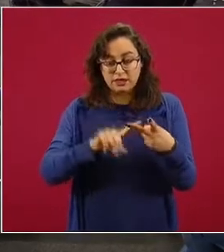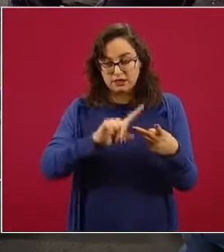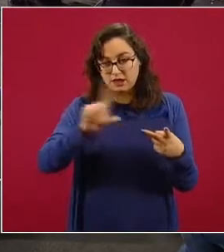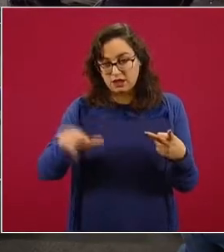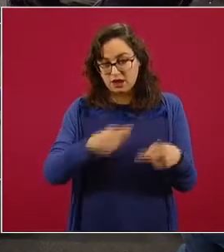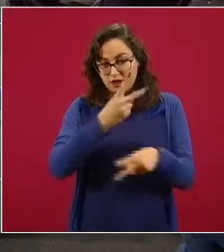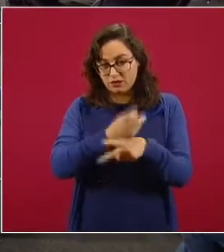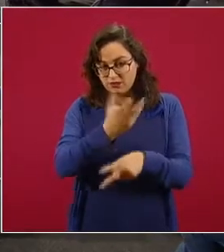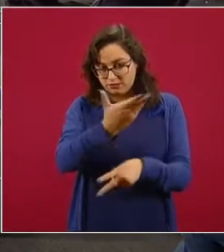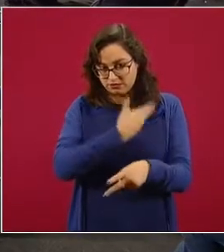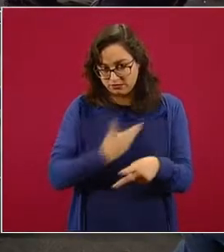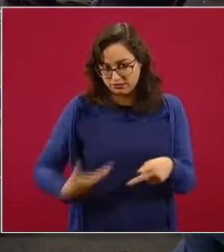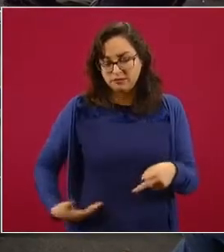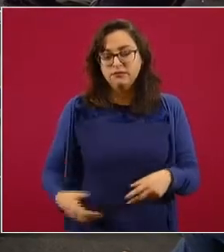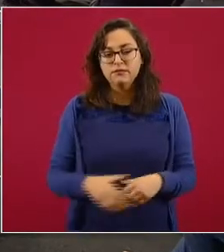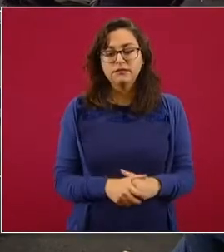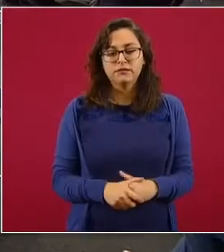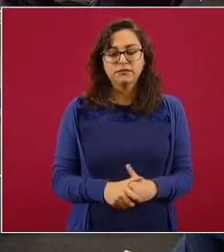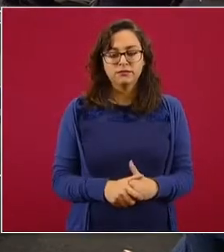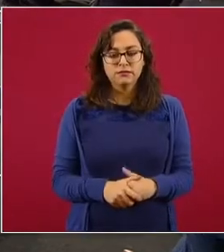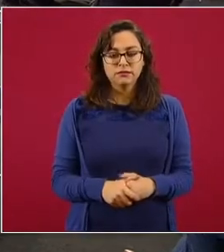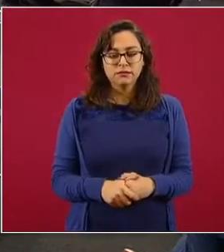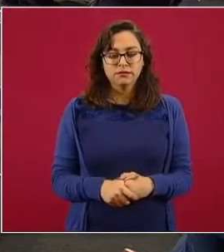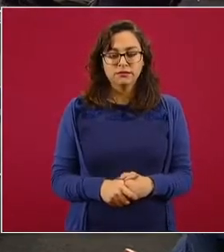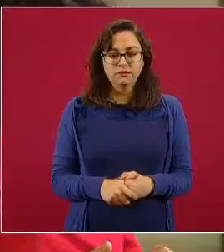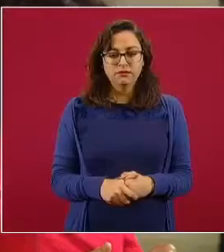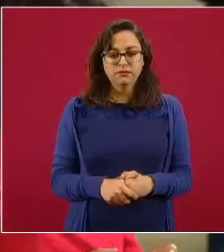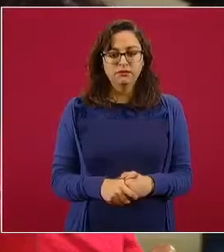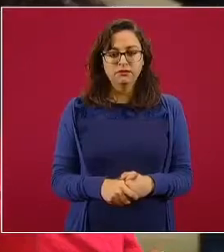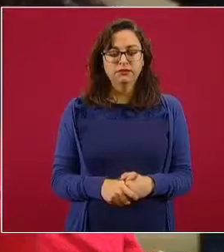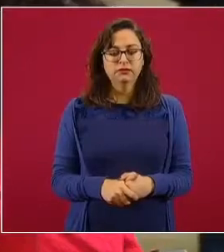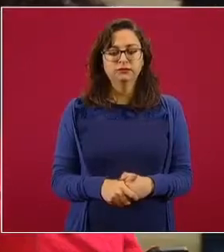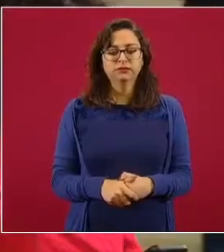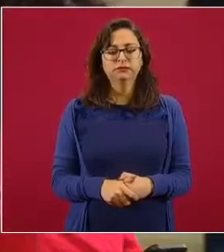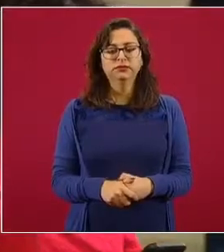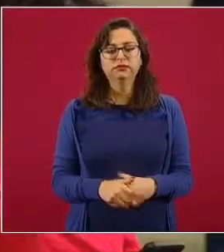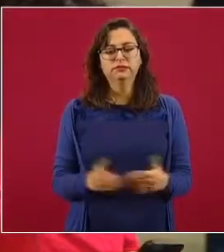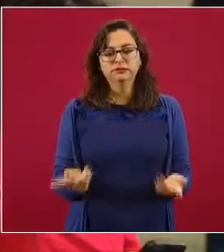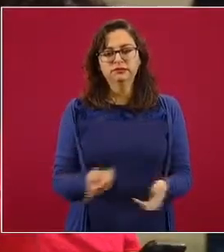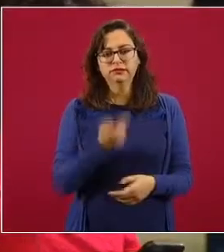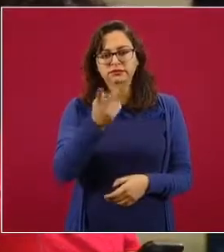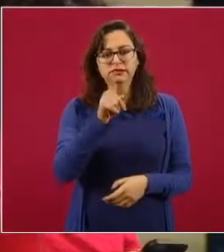doctor, vemos hoy una ola de rebrote en Europa.